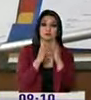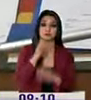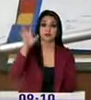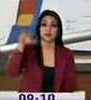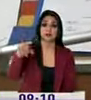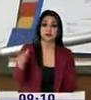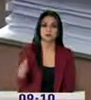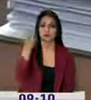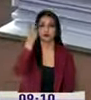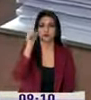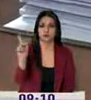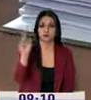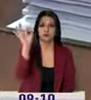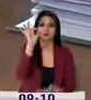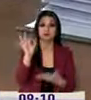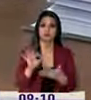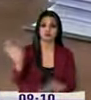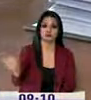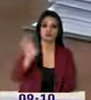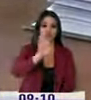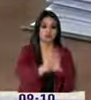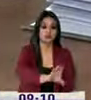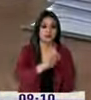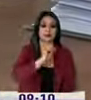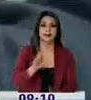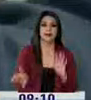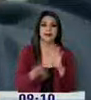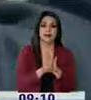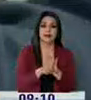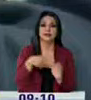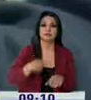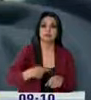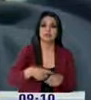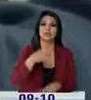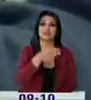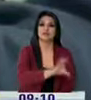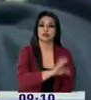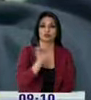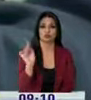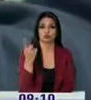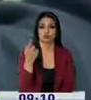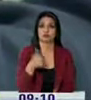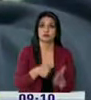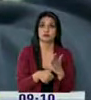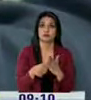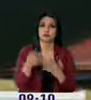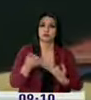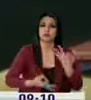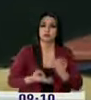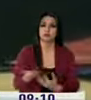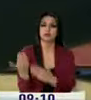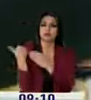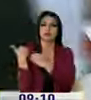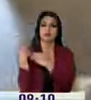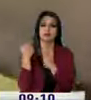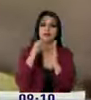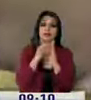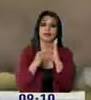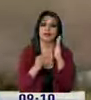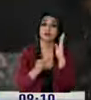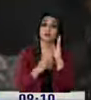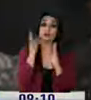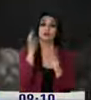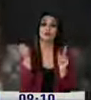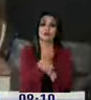Estado determine un presupuesto específico para esta legislatura y además establece que sea el Ministerio de Justicia el encargado del Registro Único de